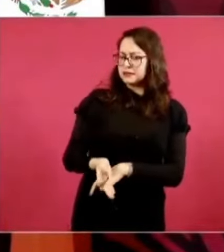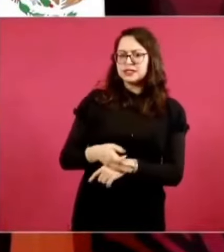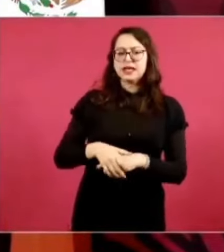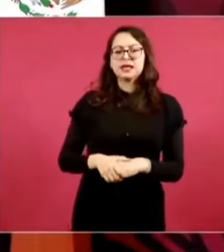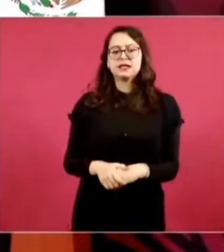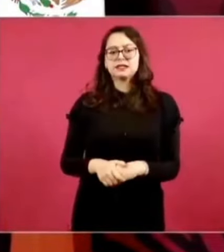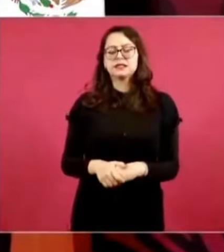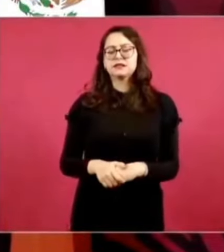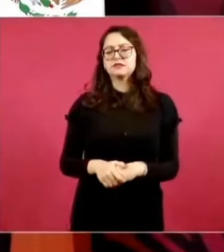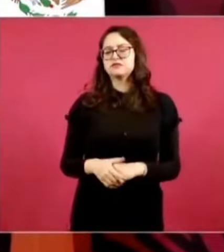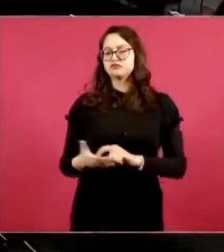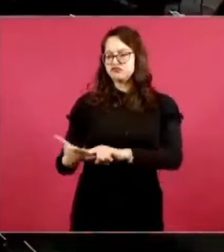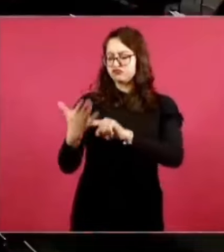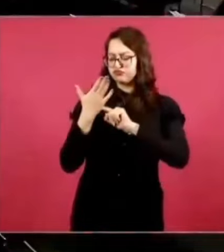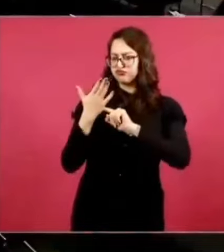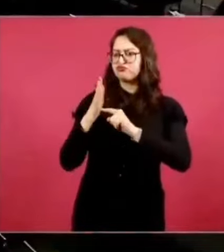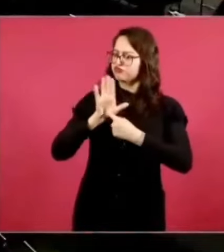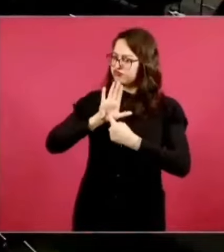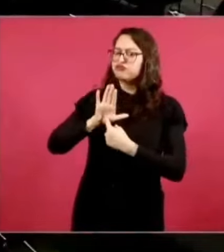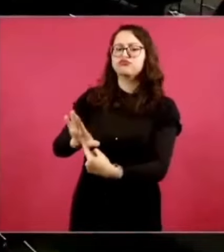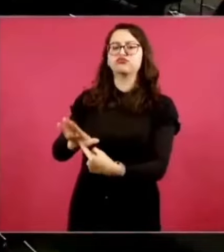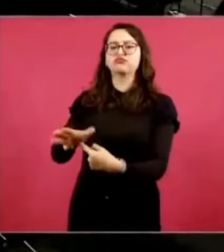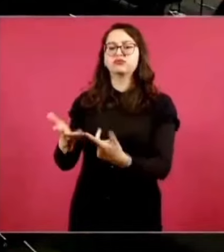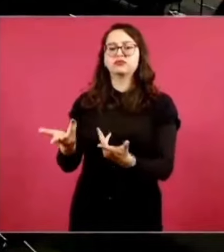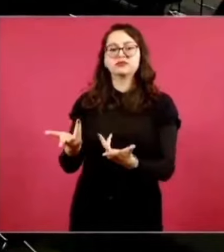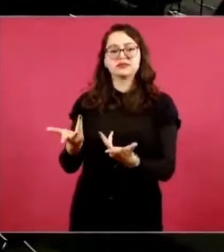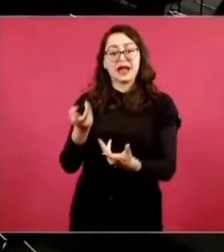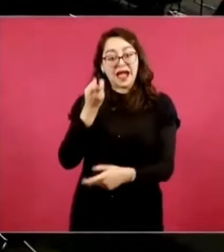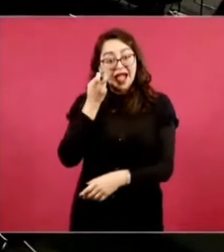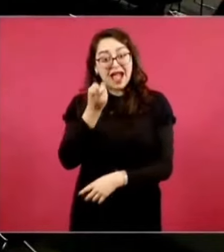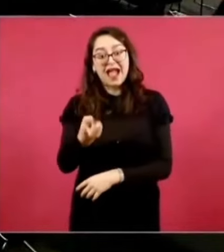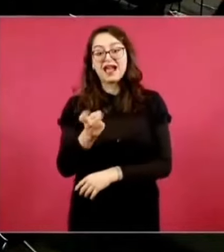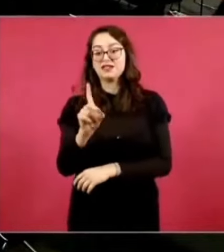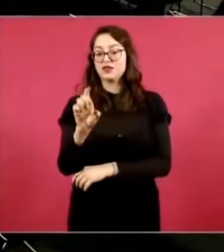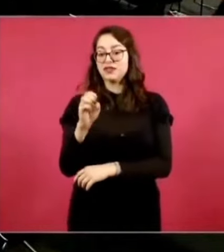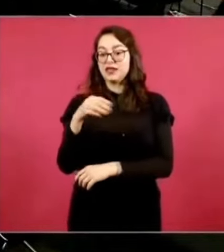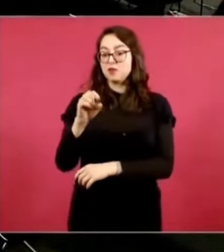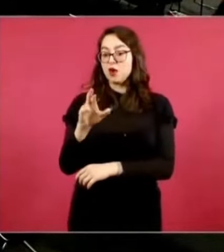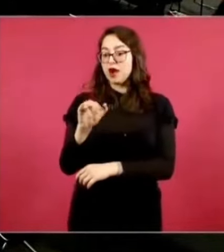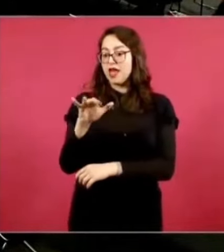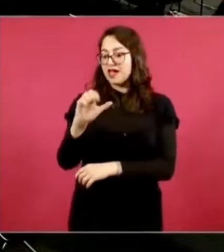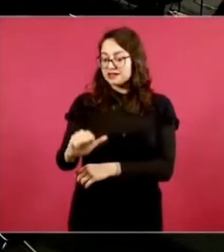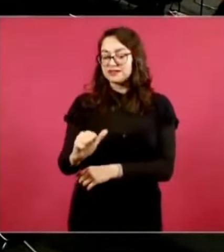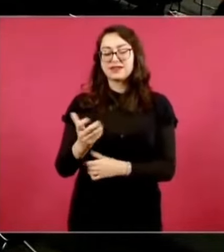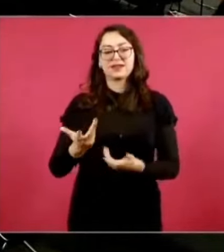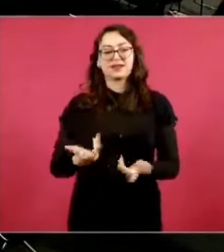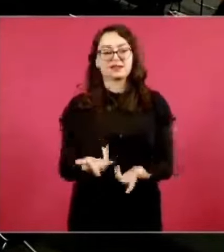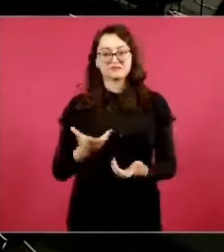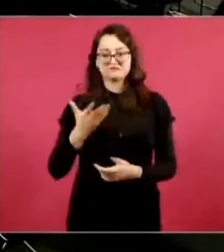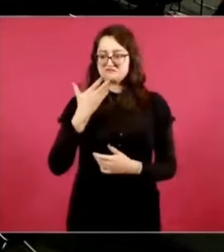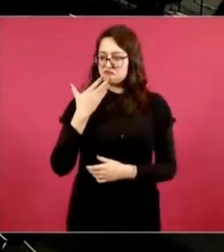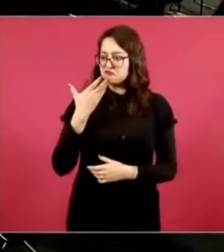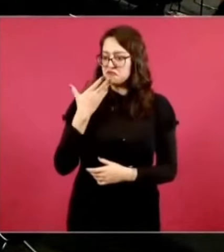y réplica. Eso es la vida pública democrática. Lo celebro